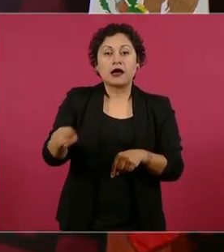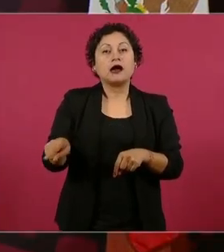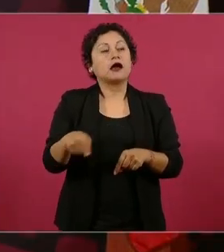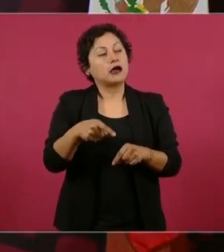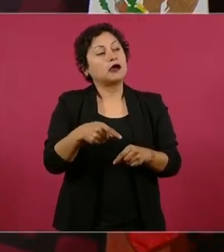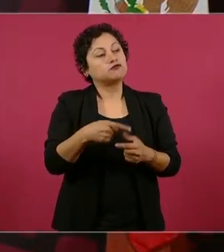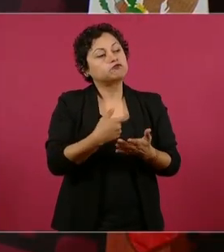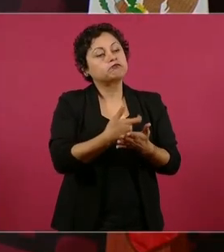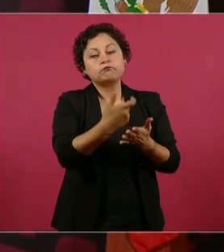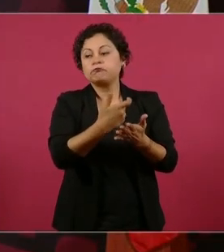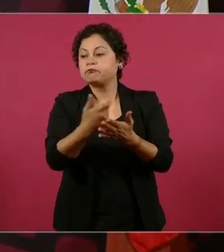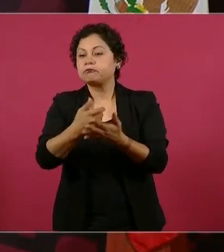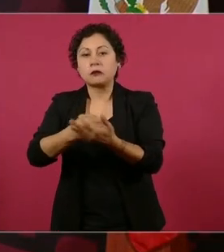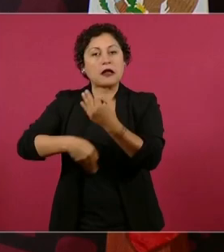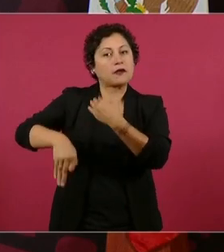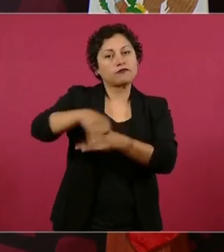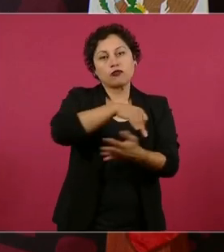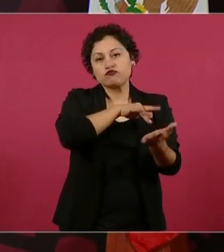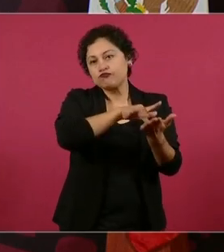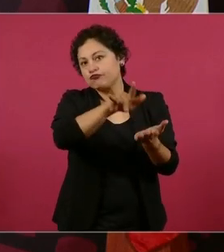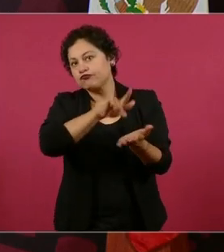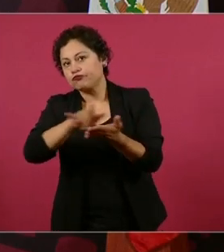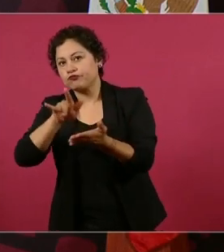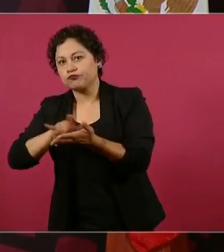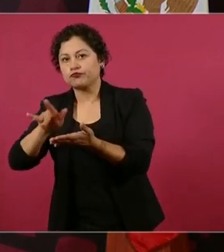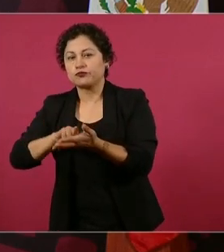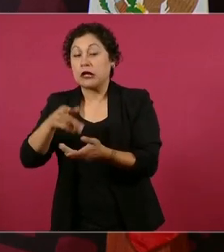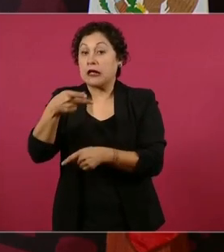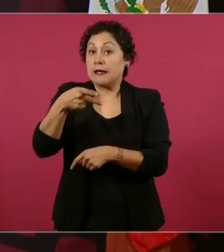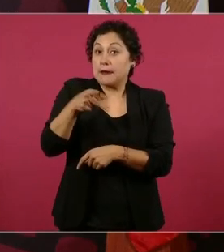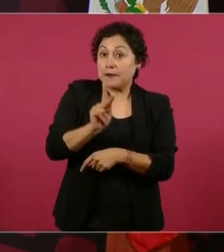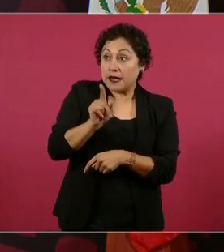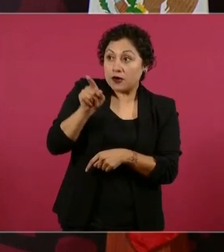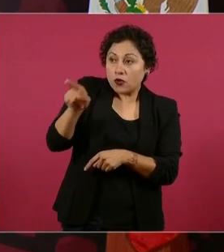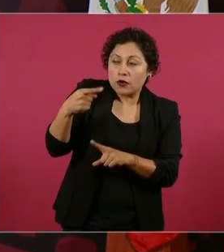a los que ganan medallas se les da un poco más,